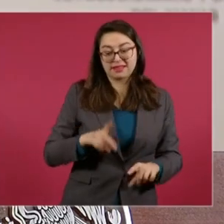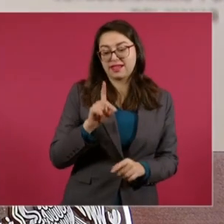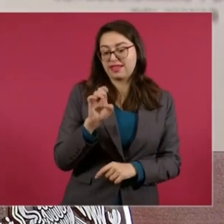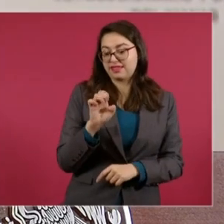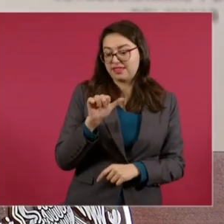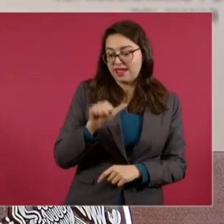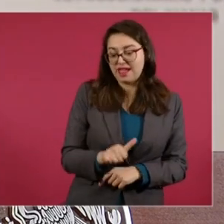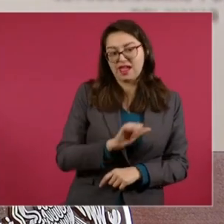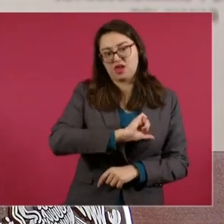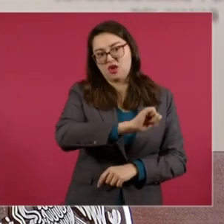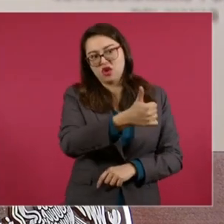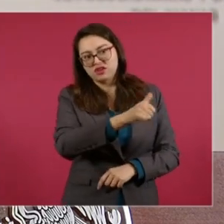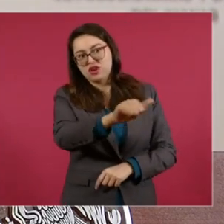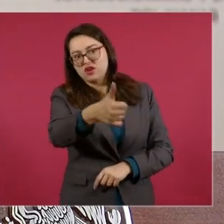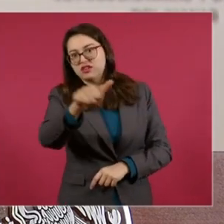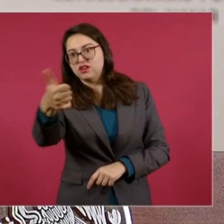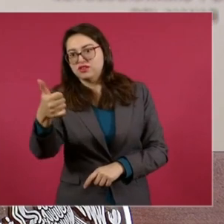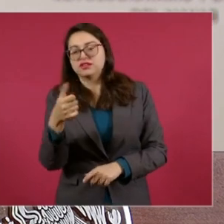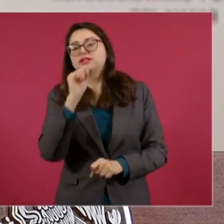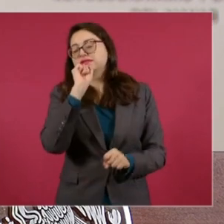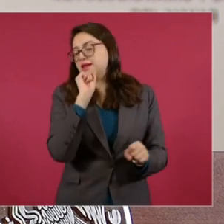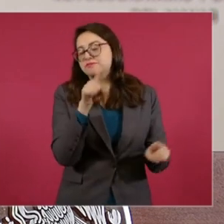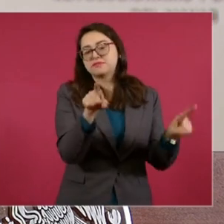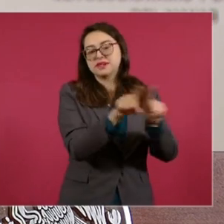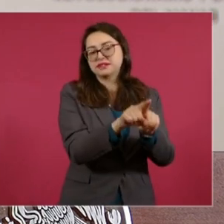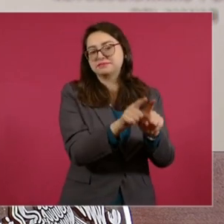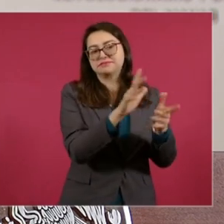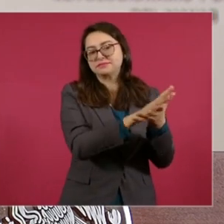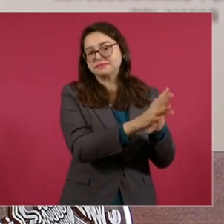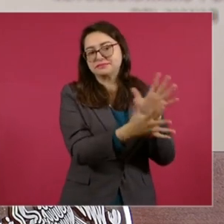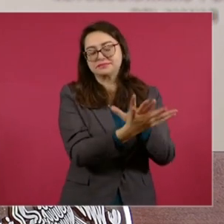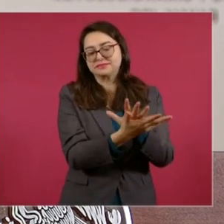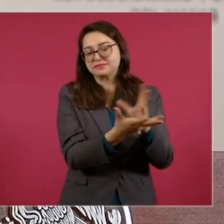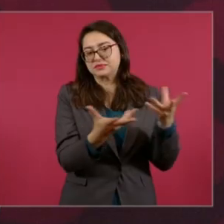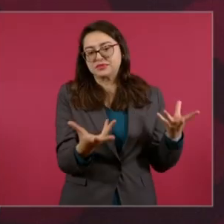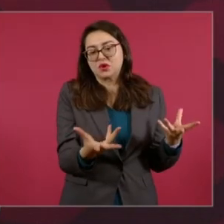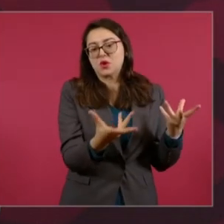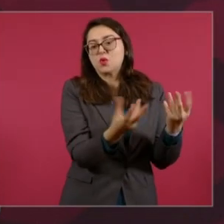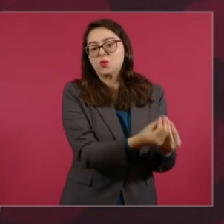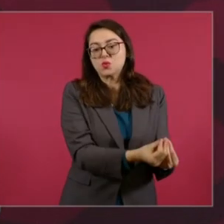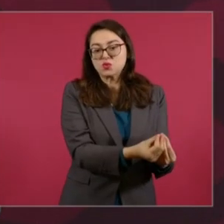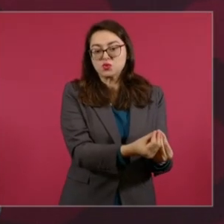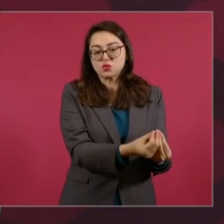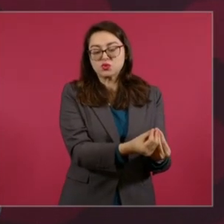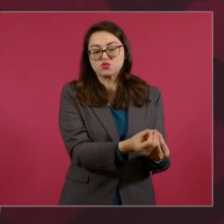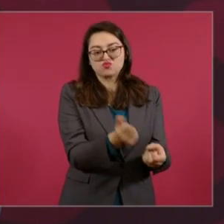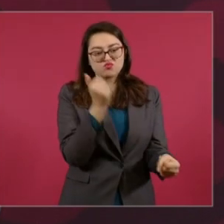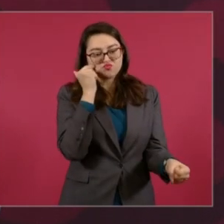otras agencias del gobierno estadounidense.